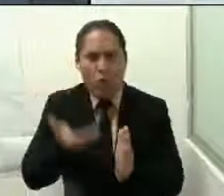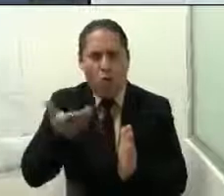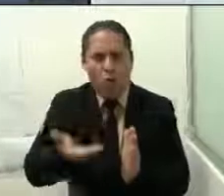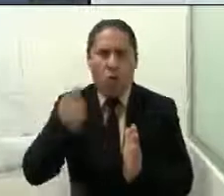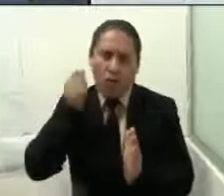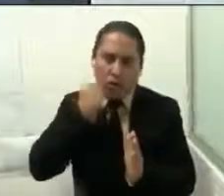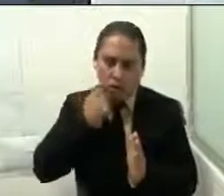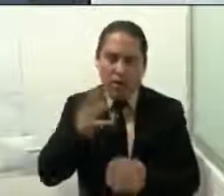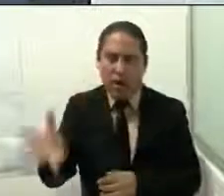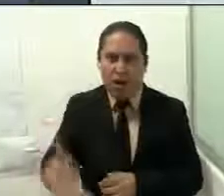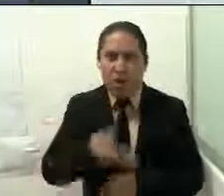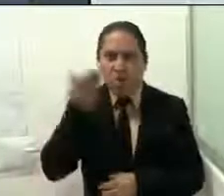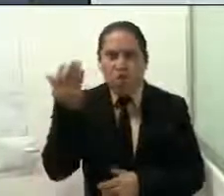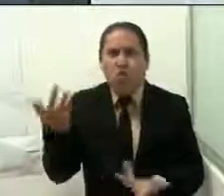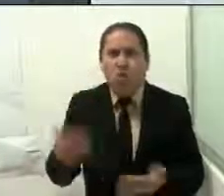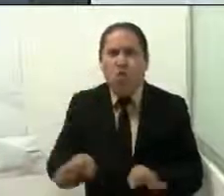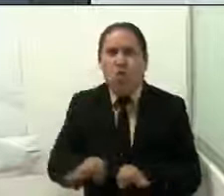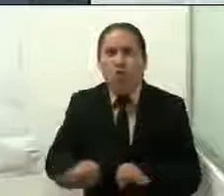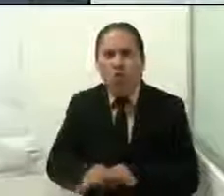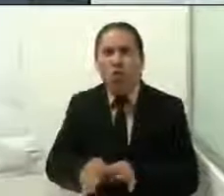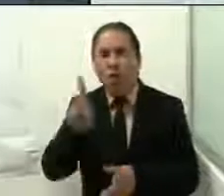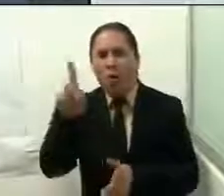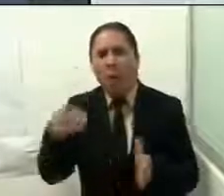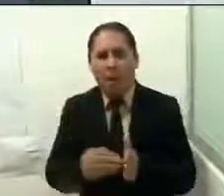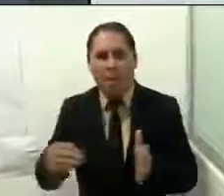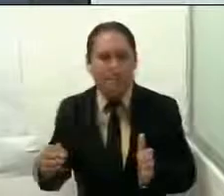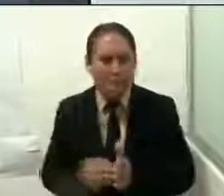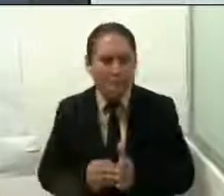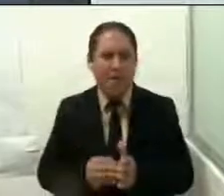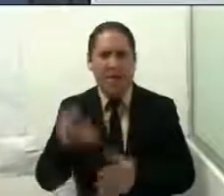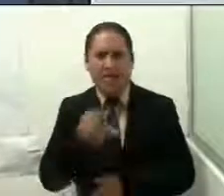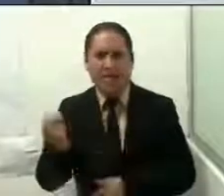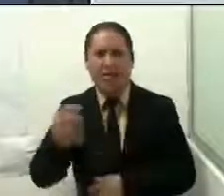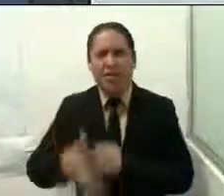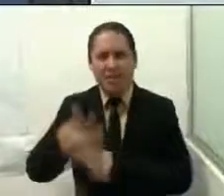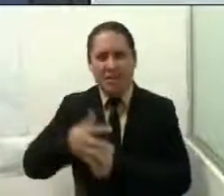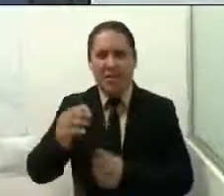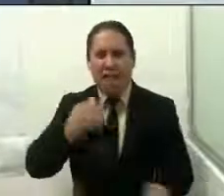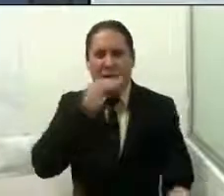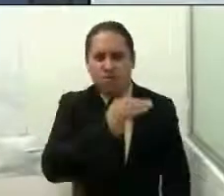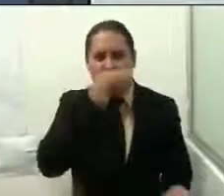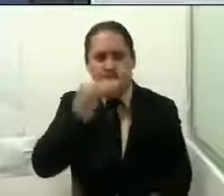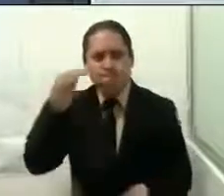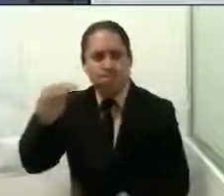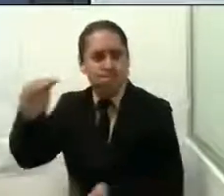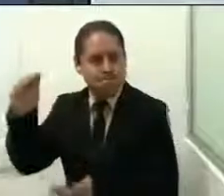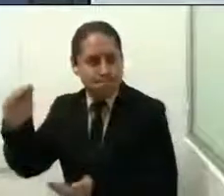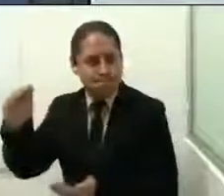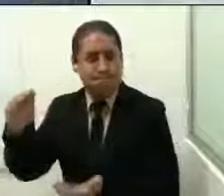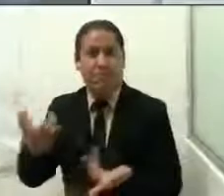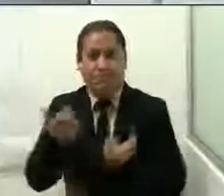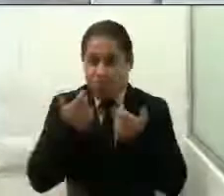se obtienen un millón 373 mil quintales y una derrama económica de